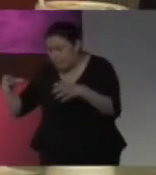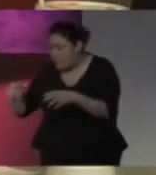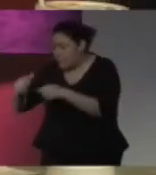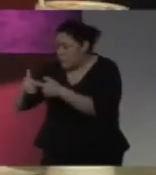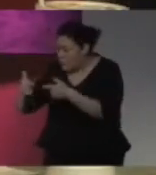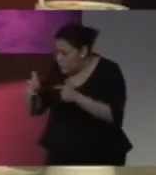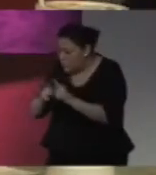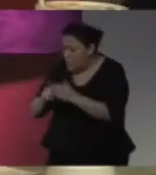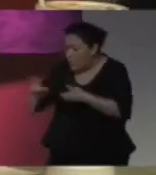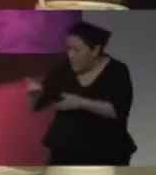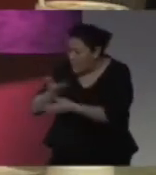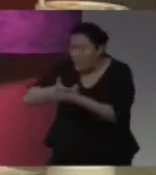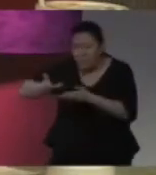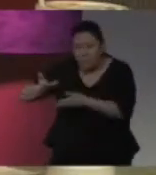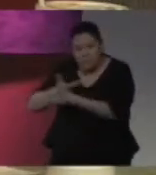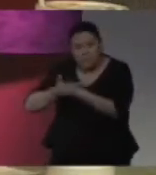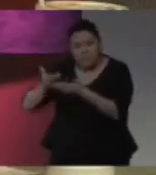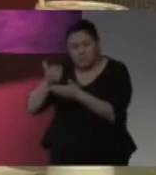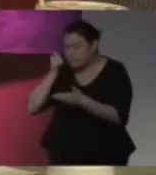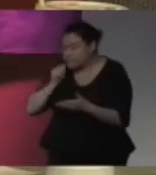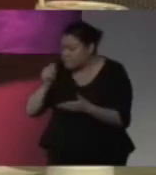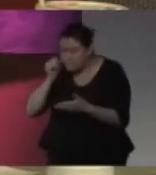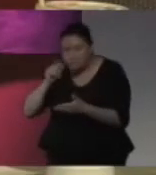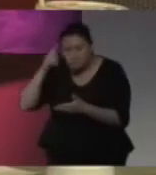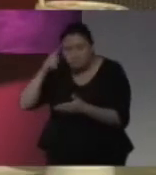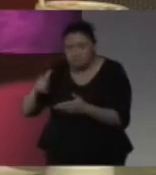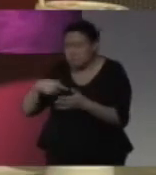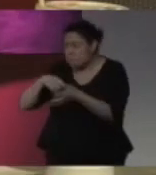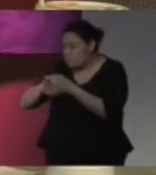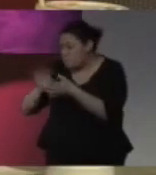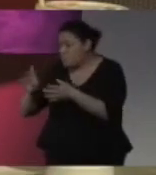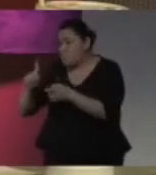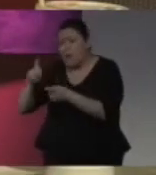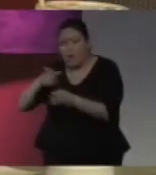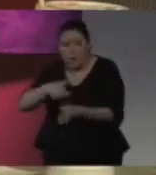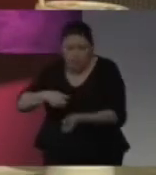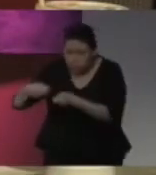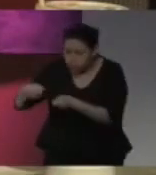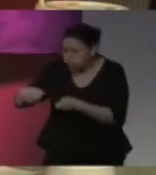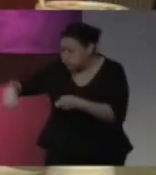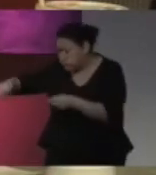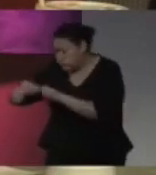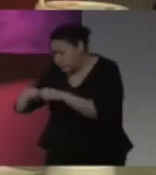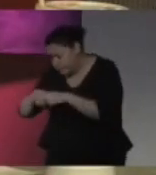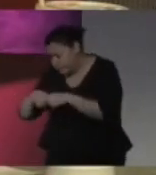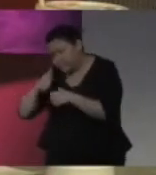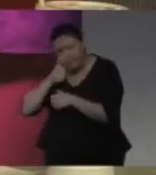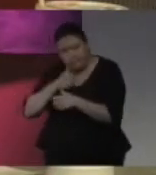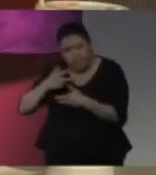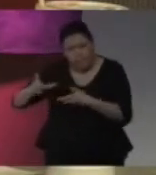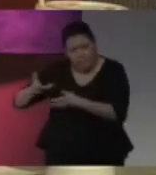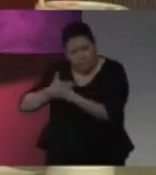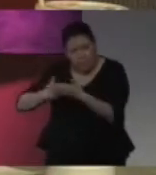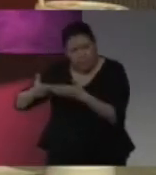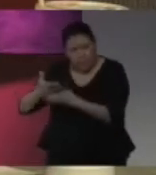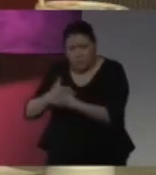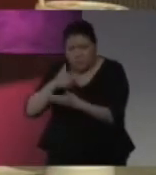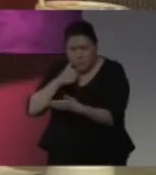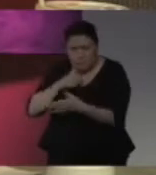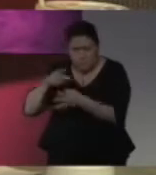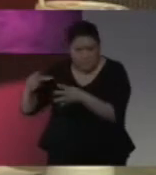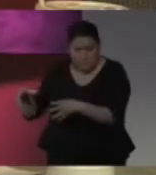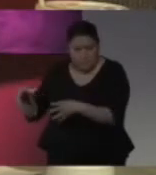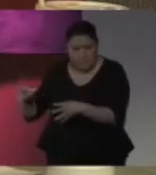No está necesariamente medida, o no plenamente, como dice mi colega Mina Navarro, por el capital.